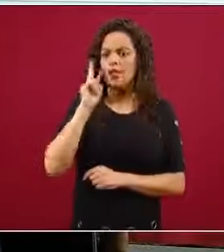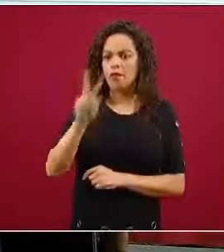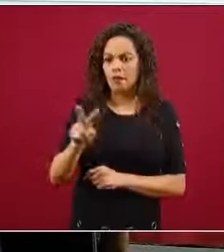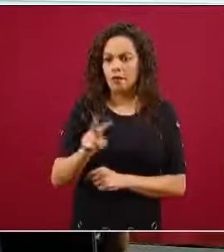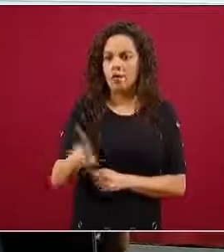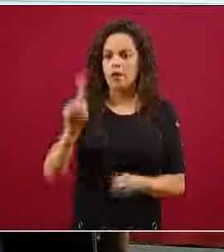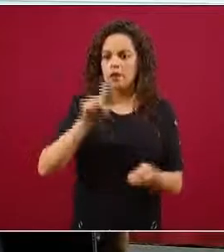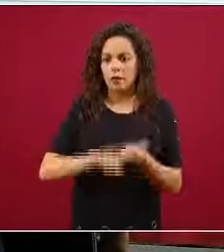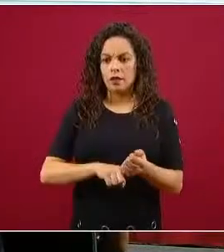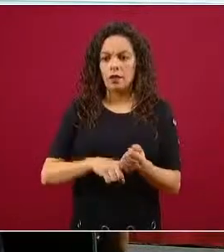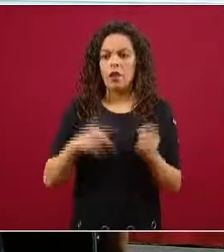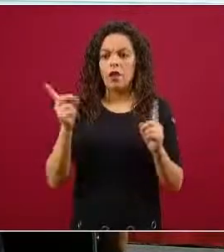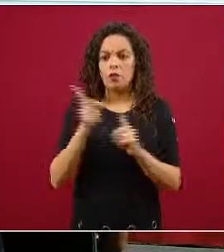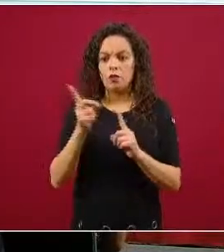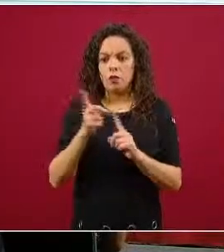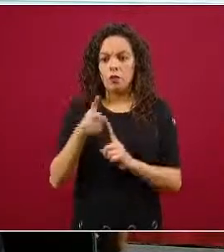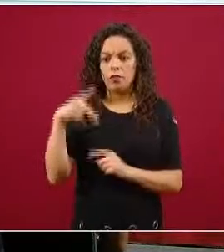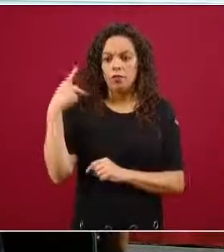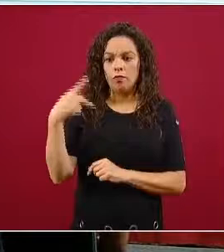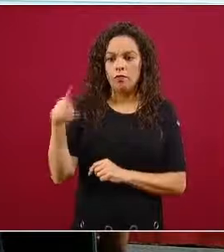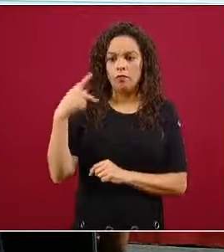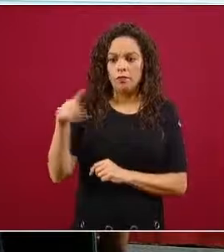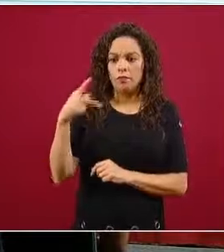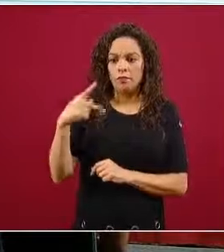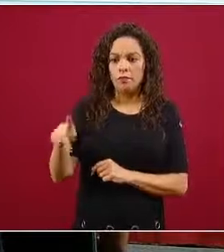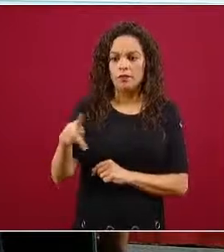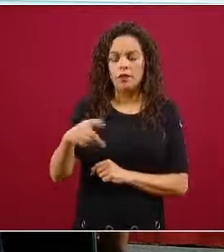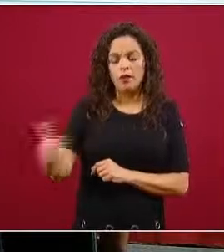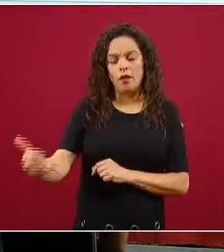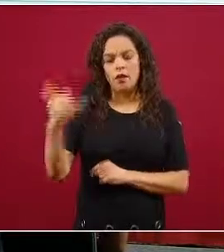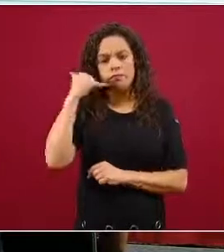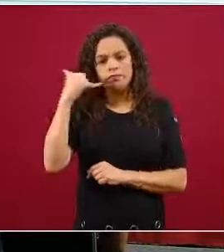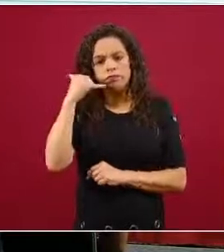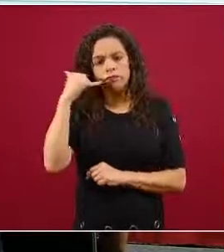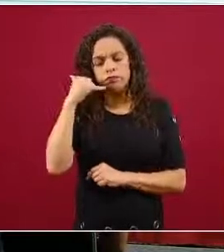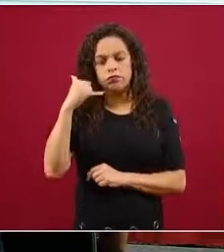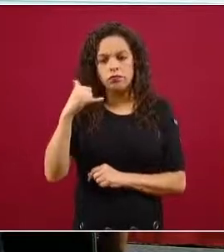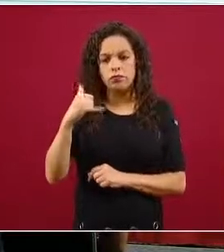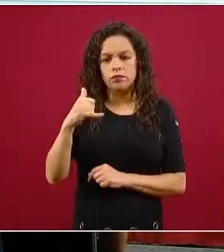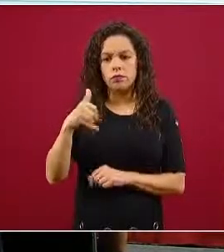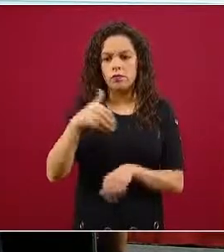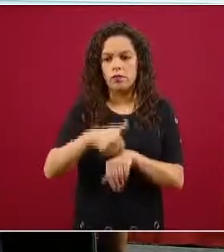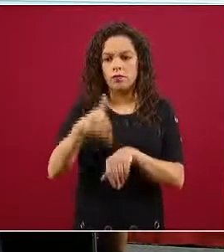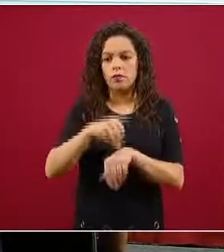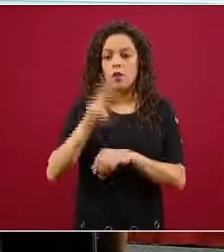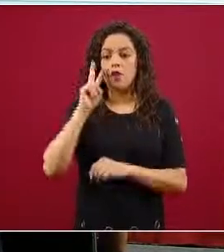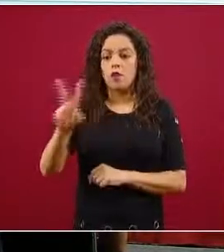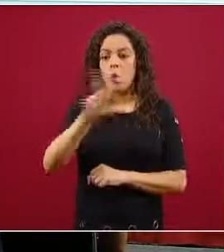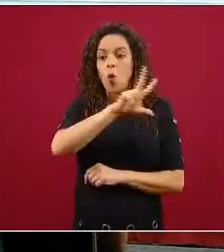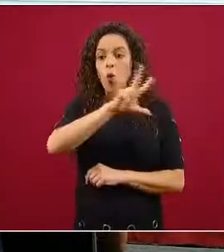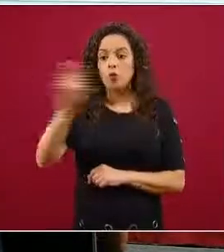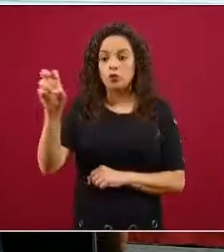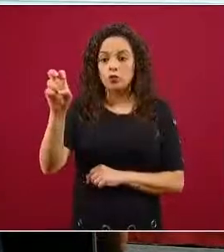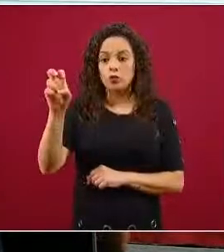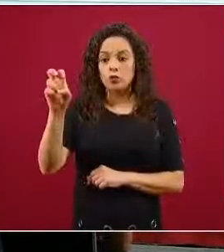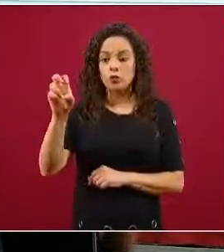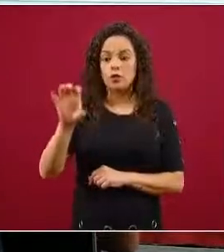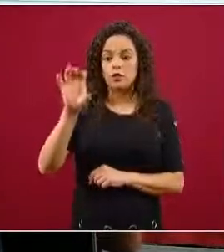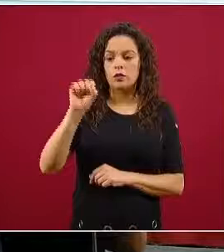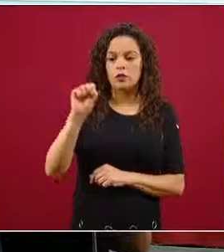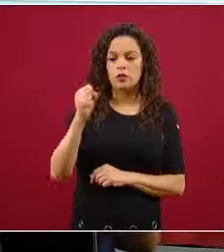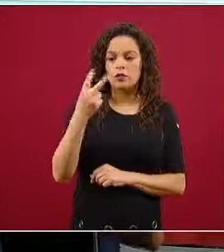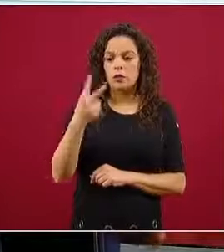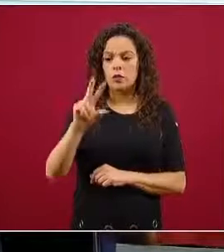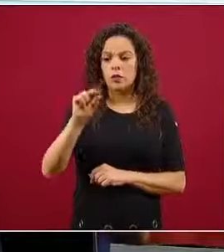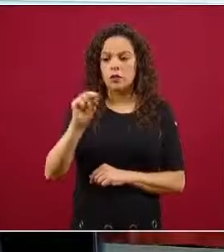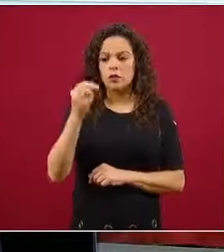de Género y Salud Reproductiva la línea materna, es este teléfono 800 materna que abajo está desglosado en